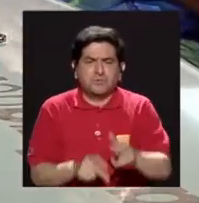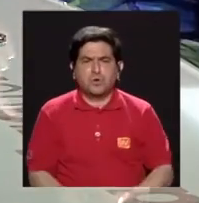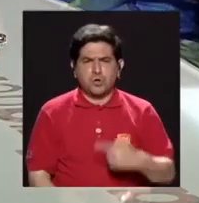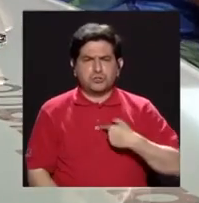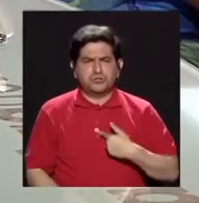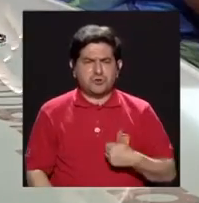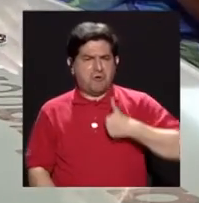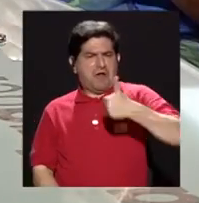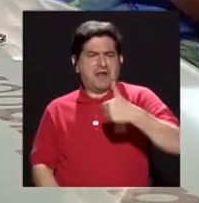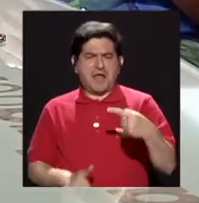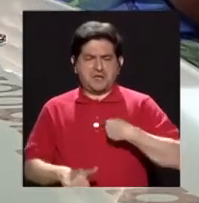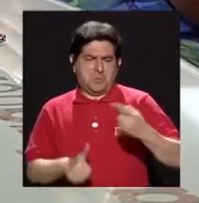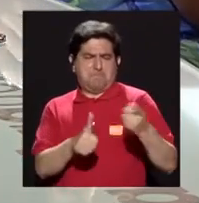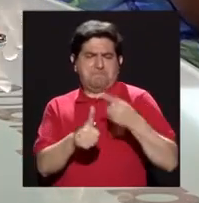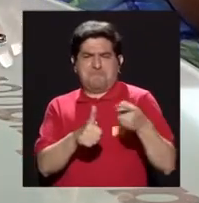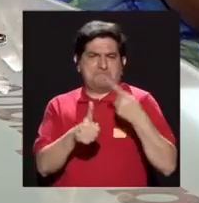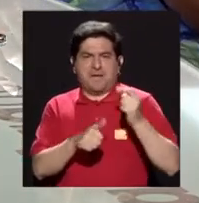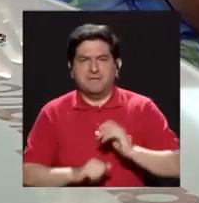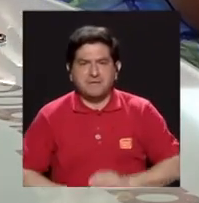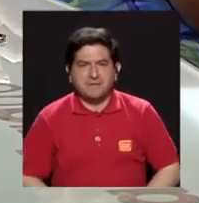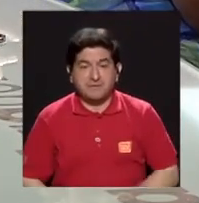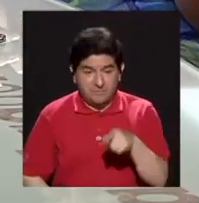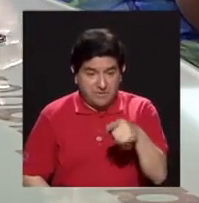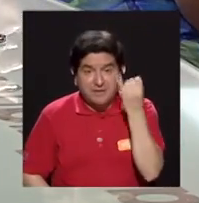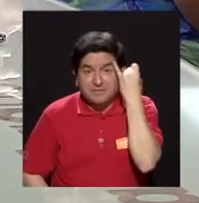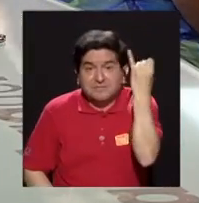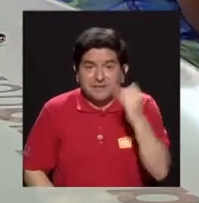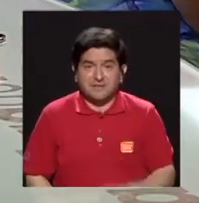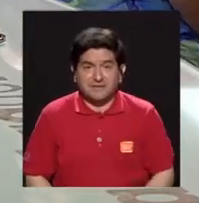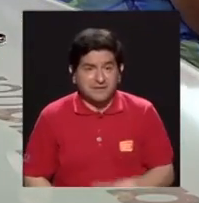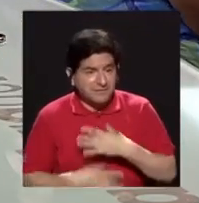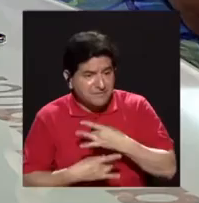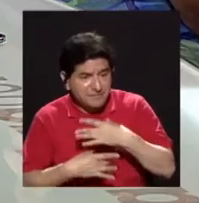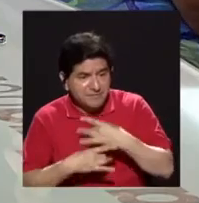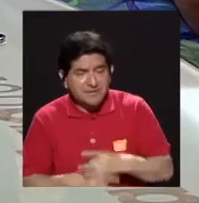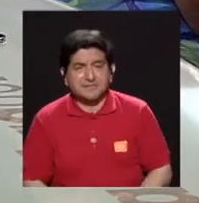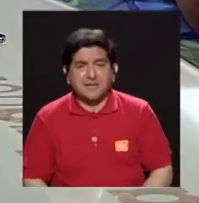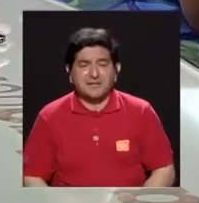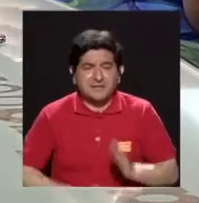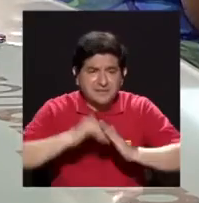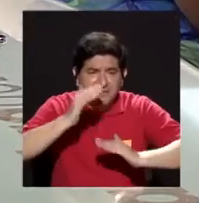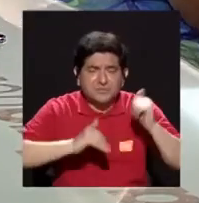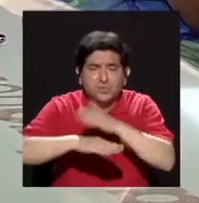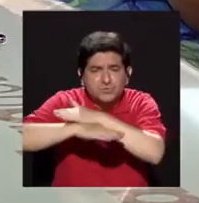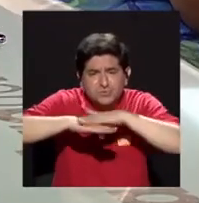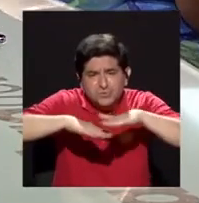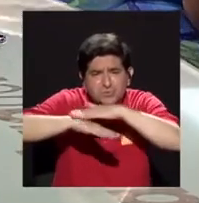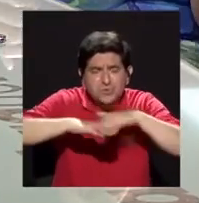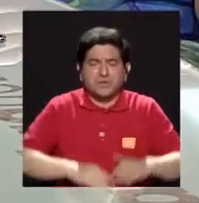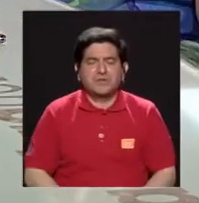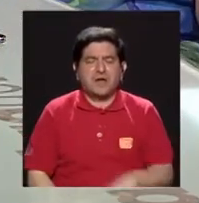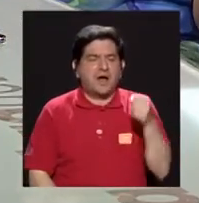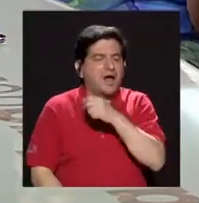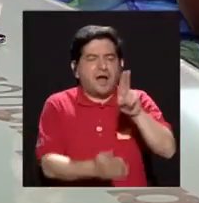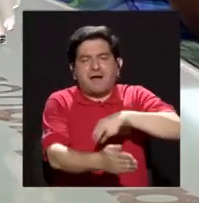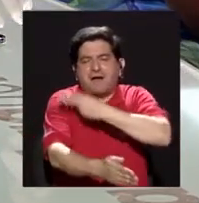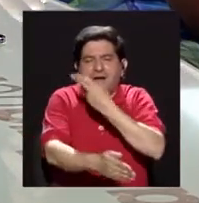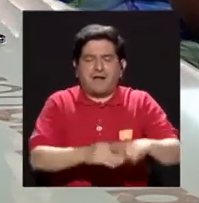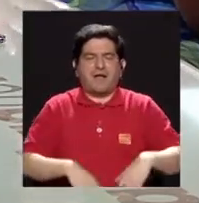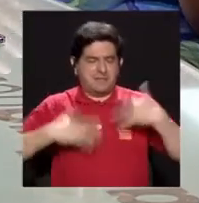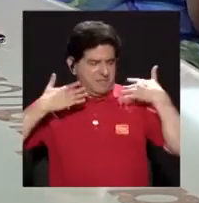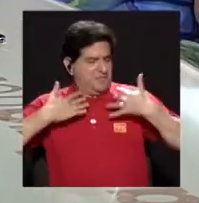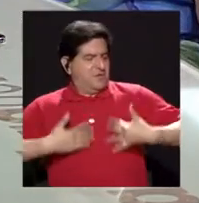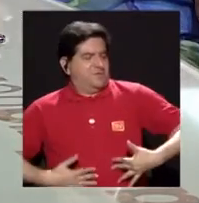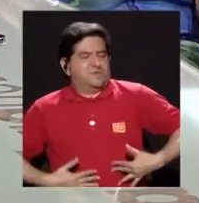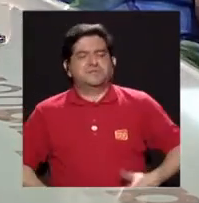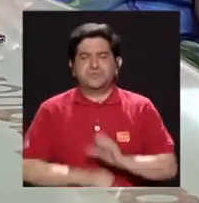gano, cómo yo llego primero. Entonces, es curioso porque se construye desde la superficialidad, ¿verdad? Desde el canto del himno, desde vestirnos en